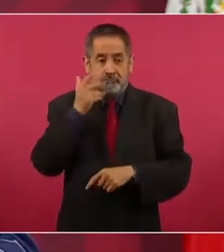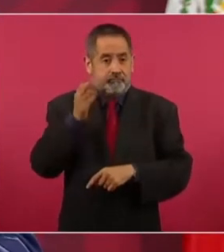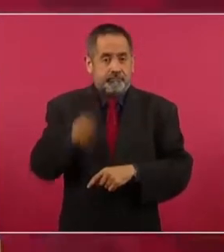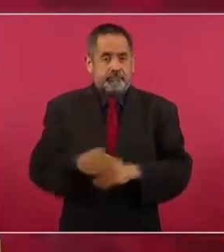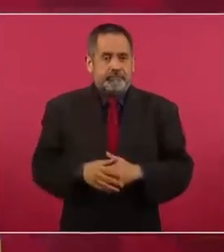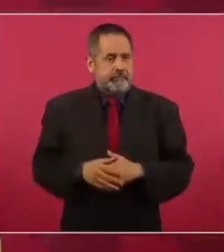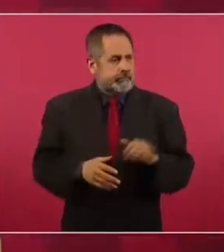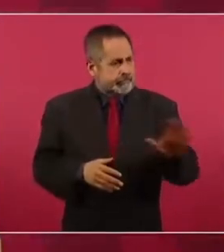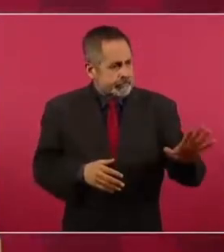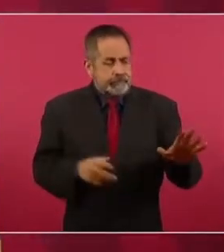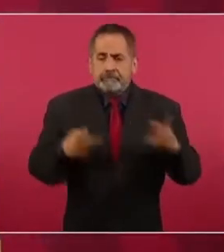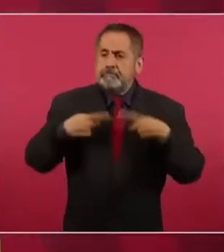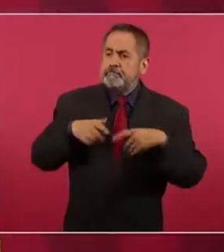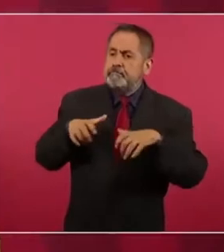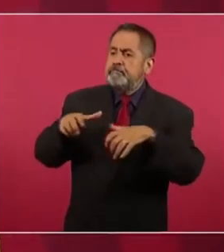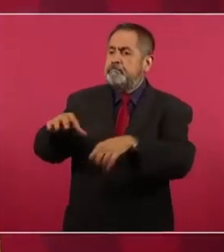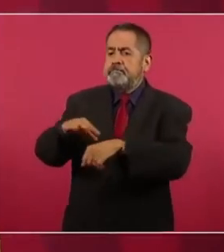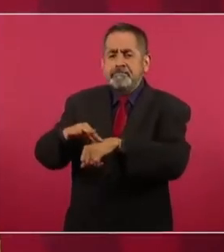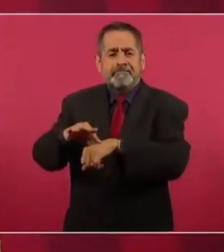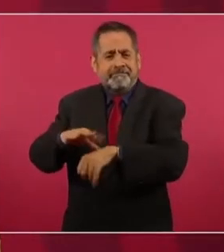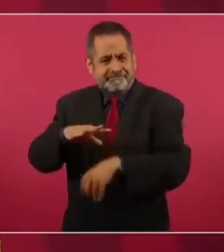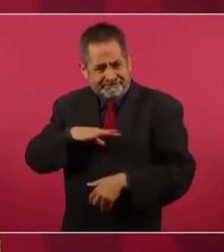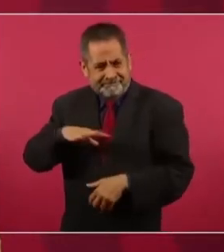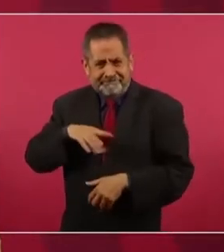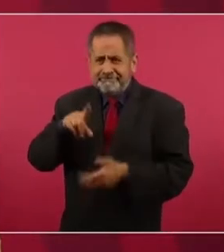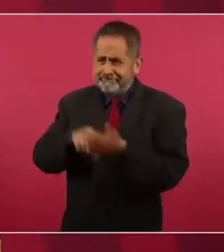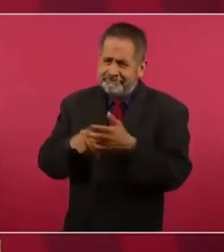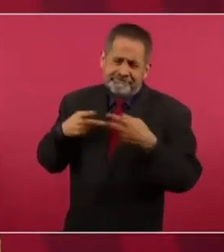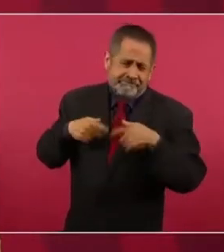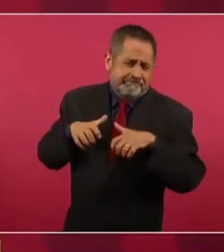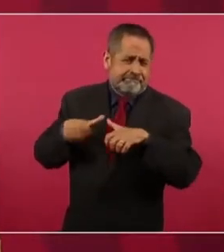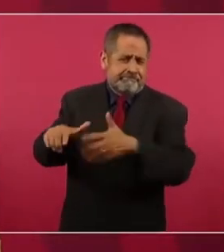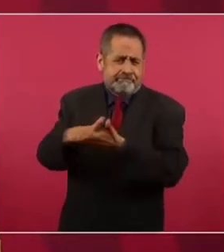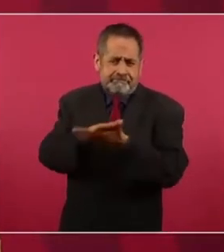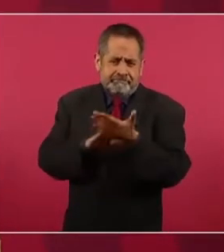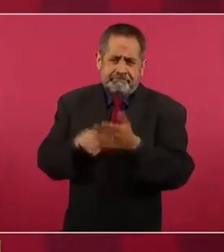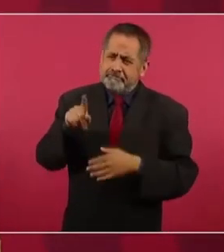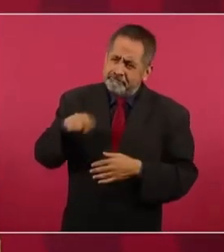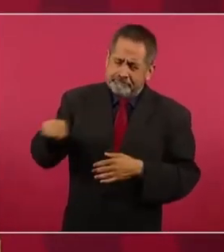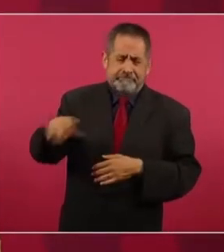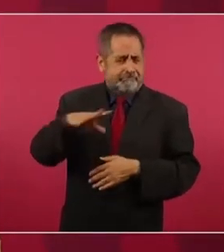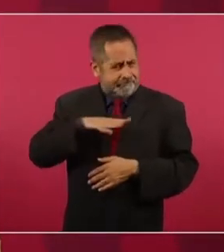aceptar de que el pueblo existe, el pueblo raso,